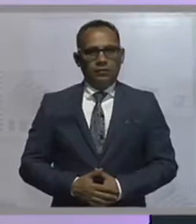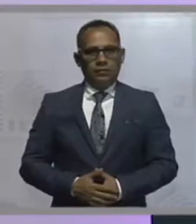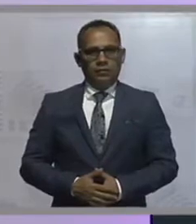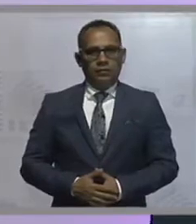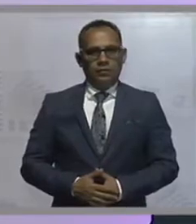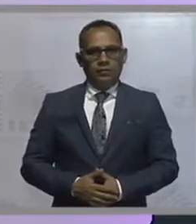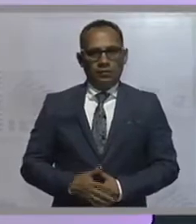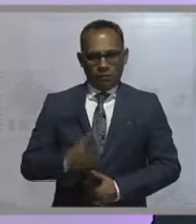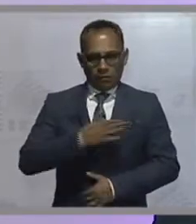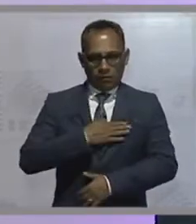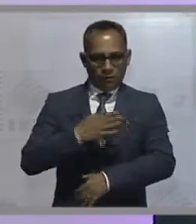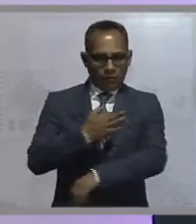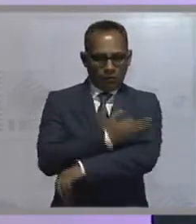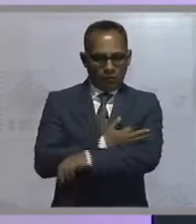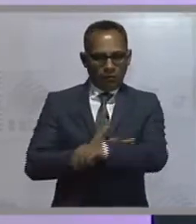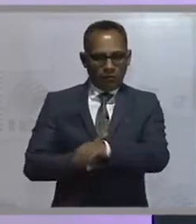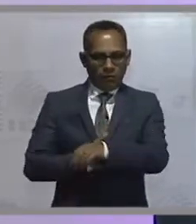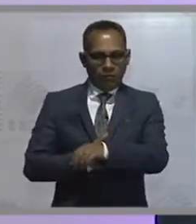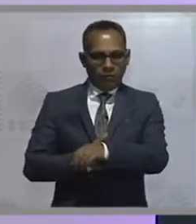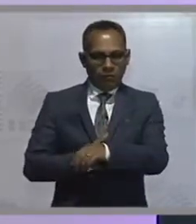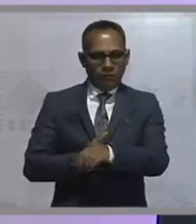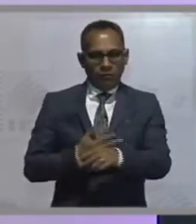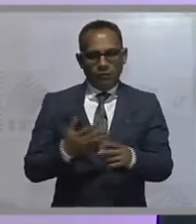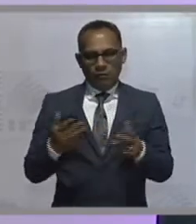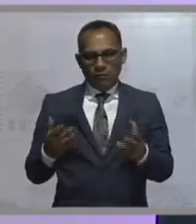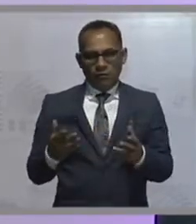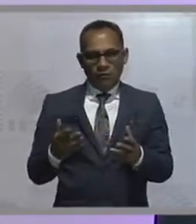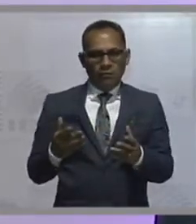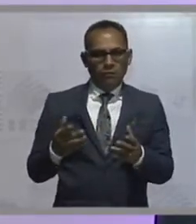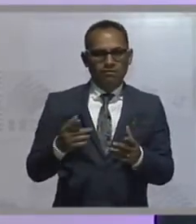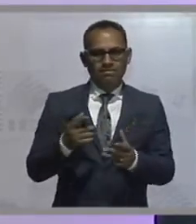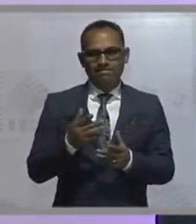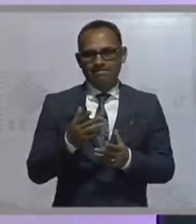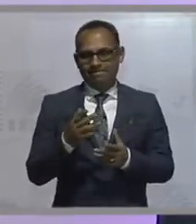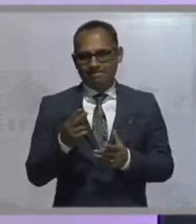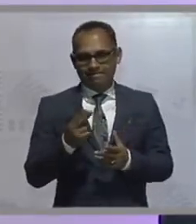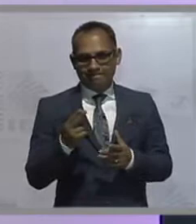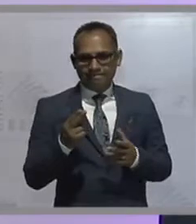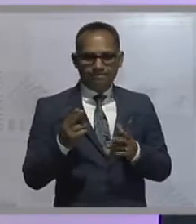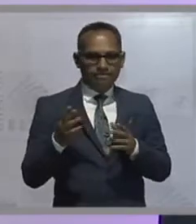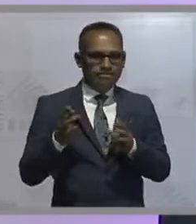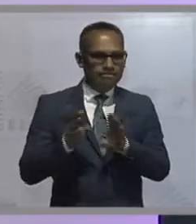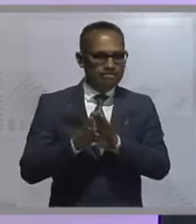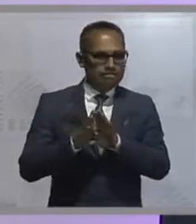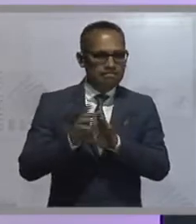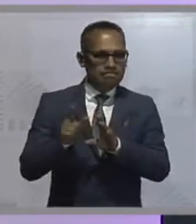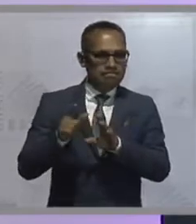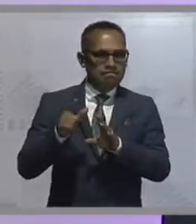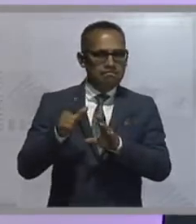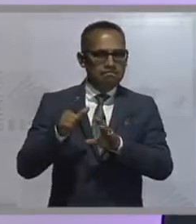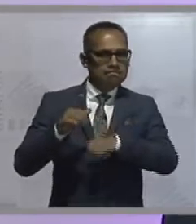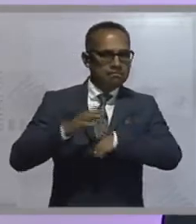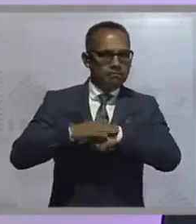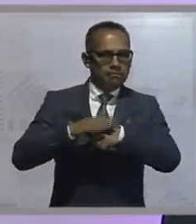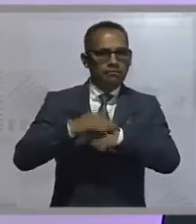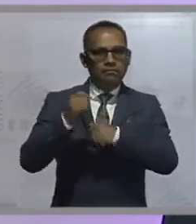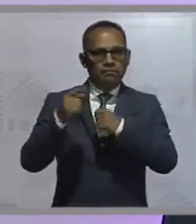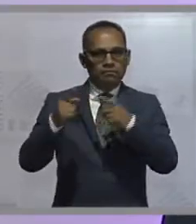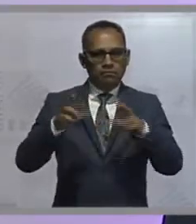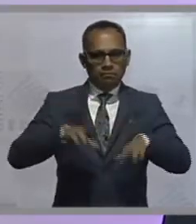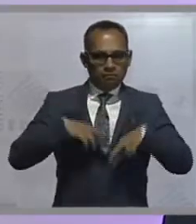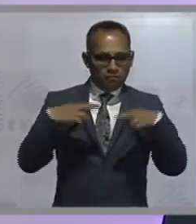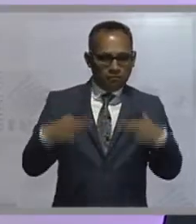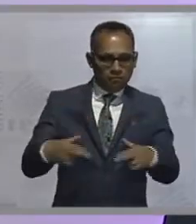buenas tardes salud con respecto a mis compañeros candidatos a los invitados especiales y a la representación del